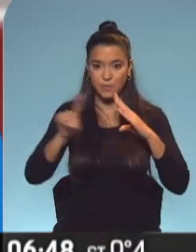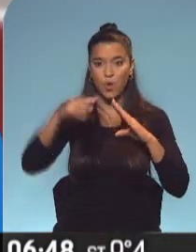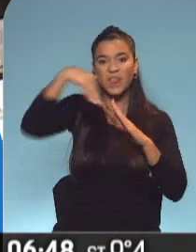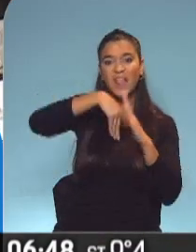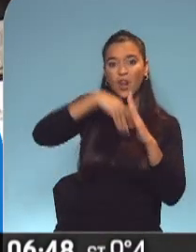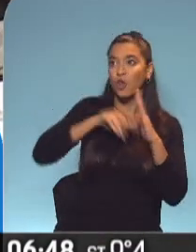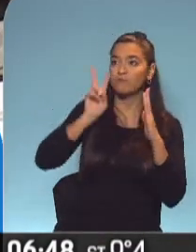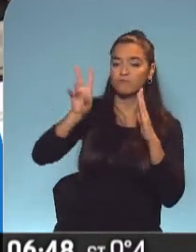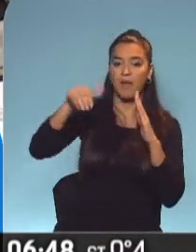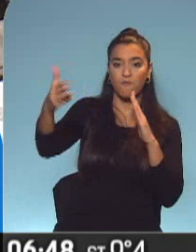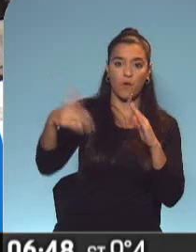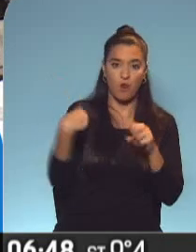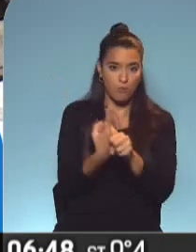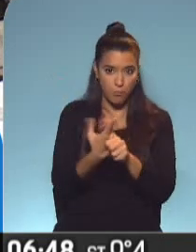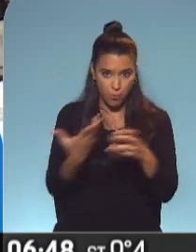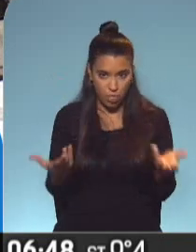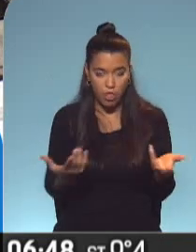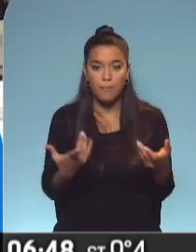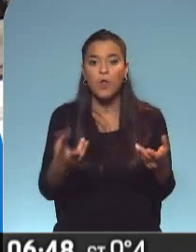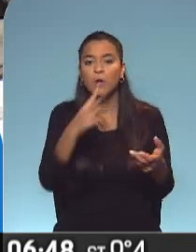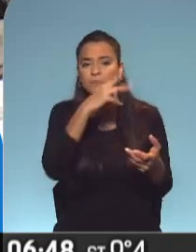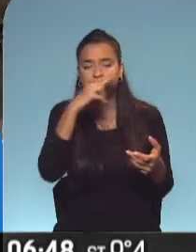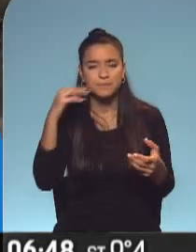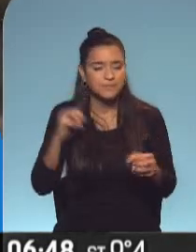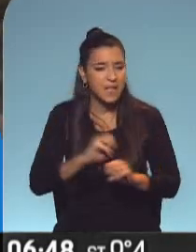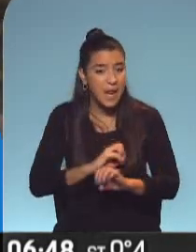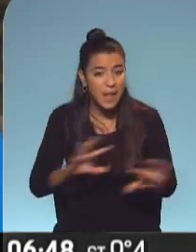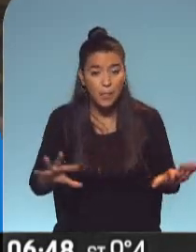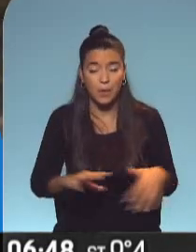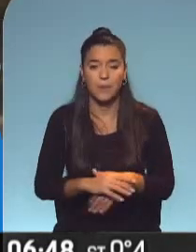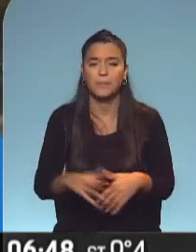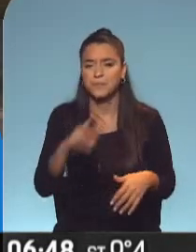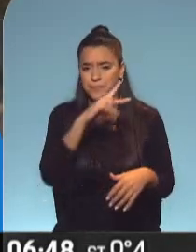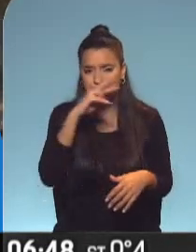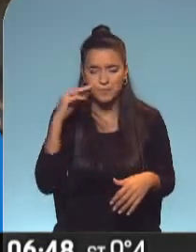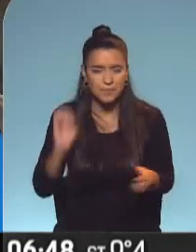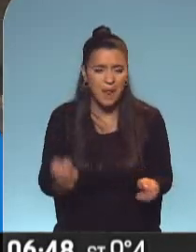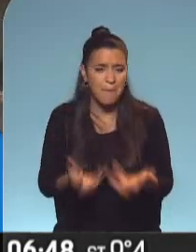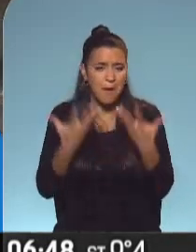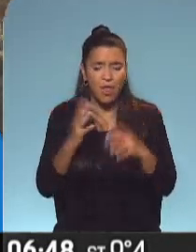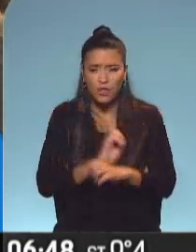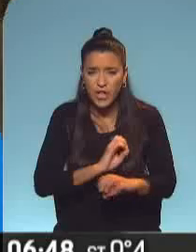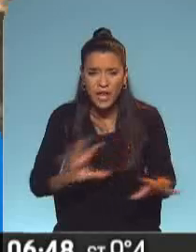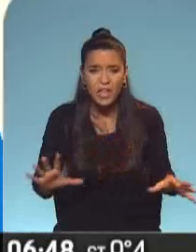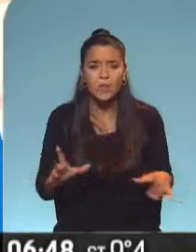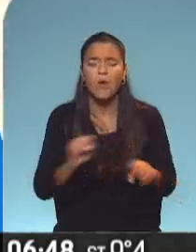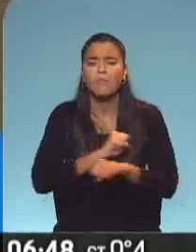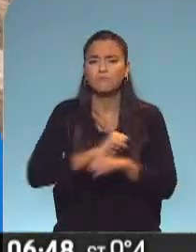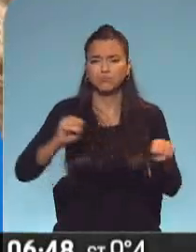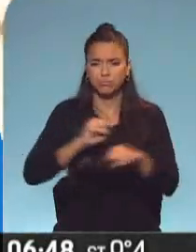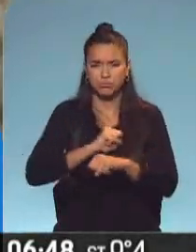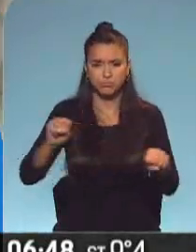interno, entonces no veíamos, pero el olor era terrible, el olor a quemado era terrible y las